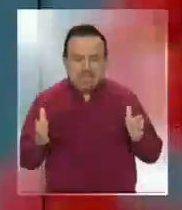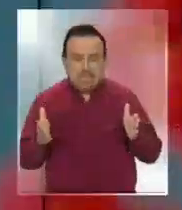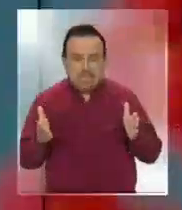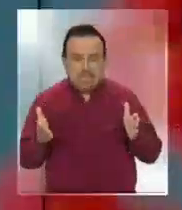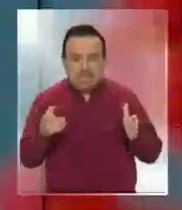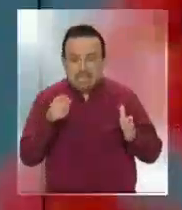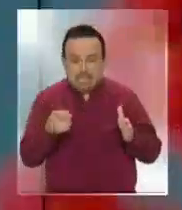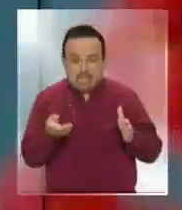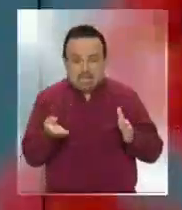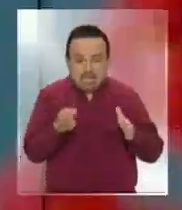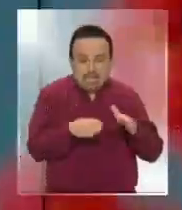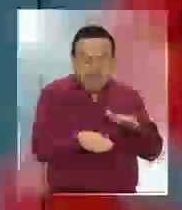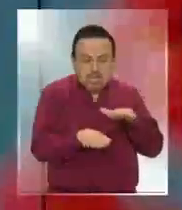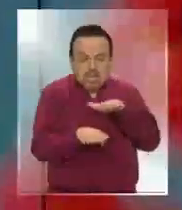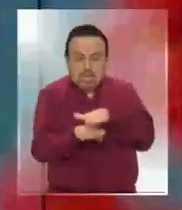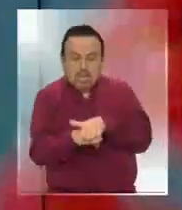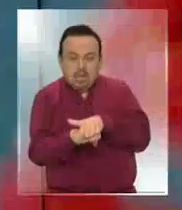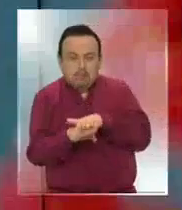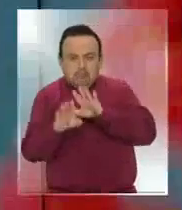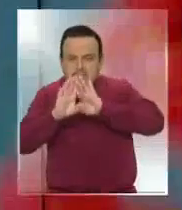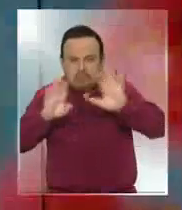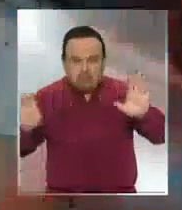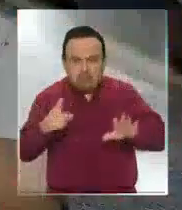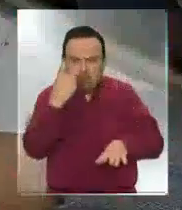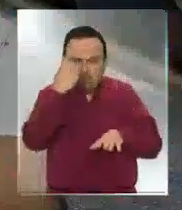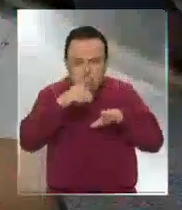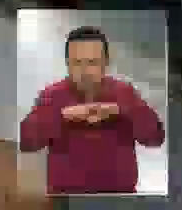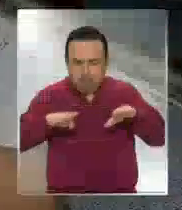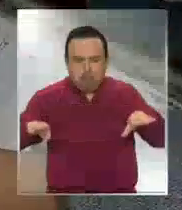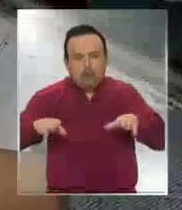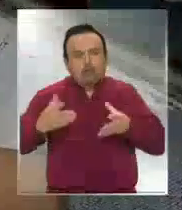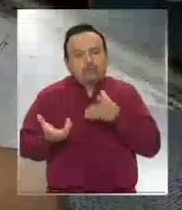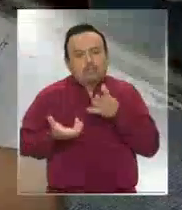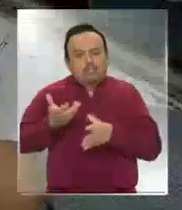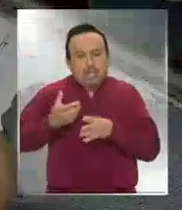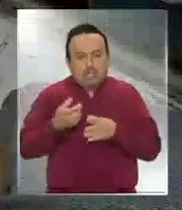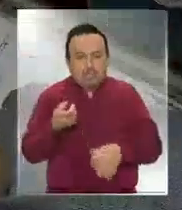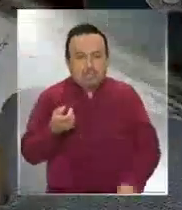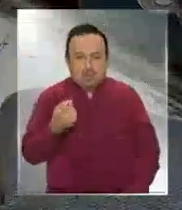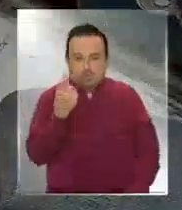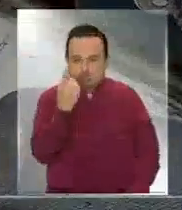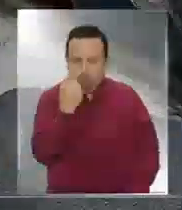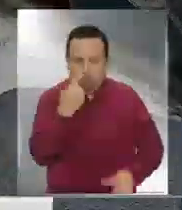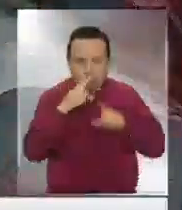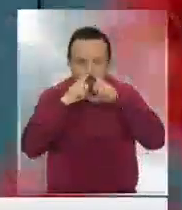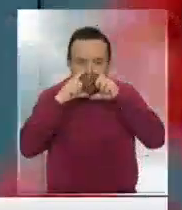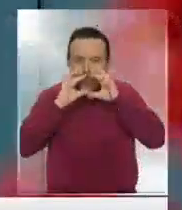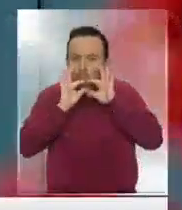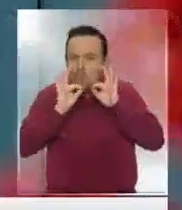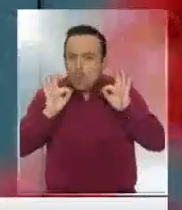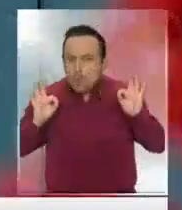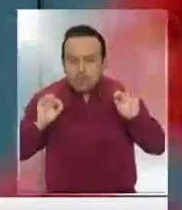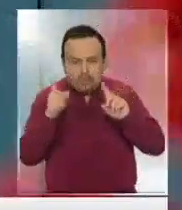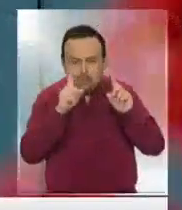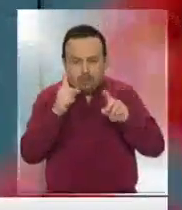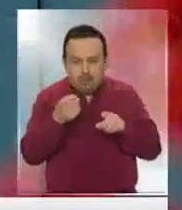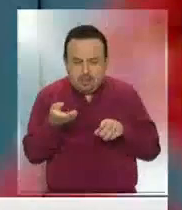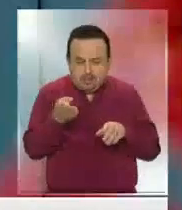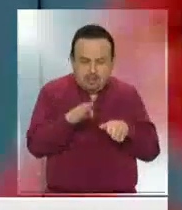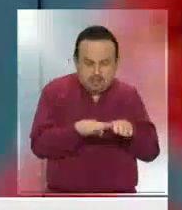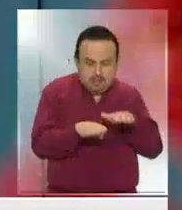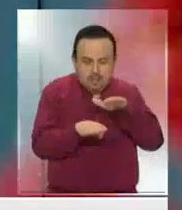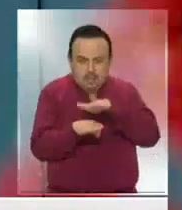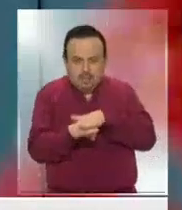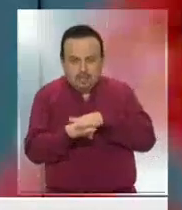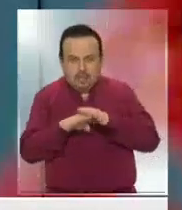doble capa de paño de cocina, nada más que un paño de cocina, dos hojitas, no una sola. Ajá. 25